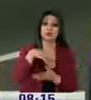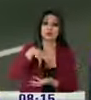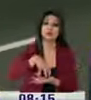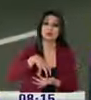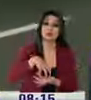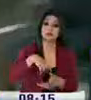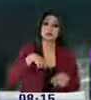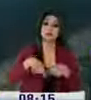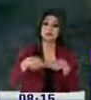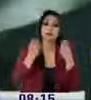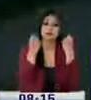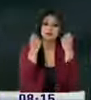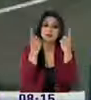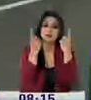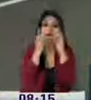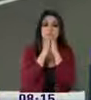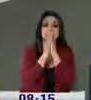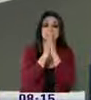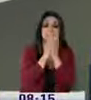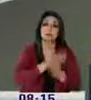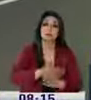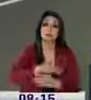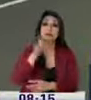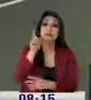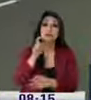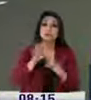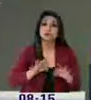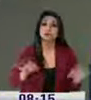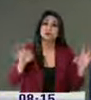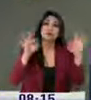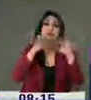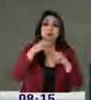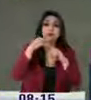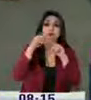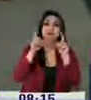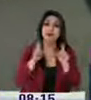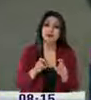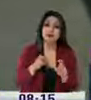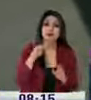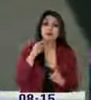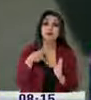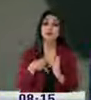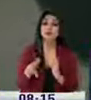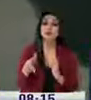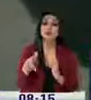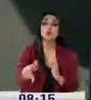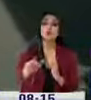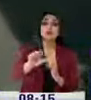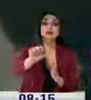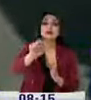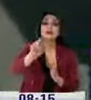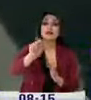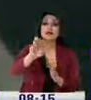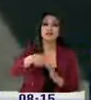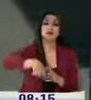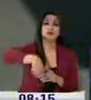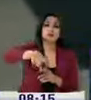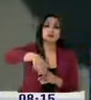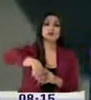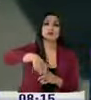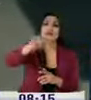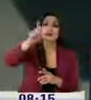Movilidad, de que entiendan de que es una necesidad prioritaria que nosotros tenemos que bajar a San Rafael varias veces al